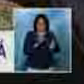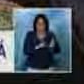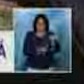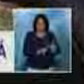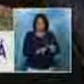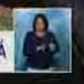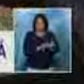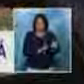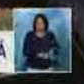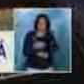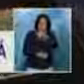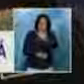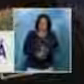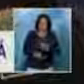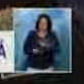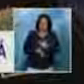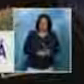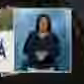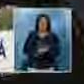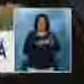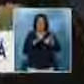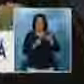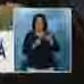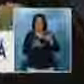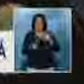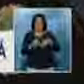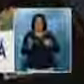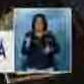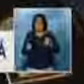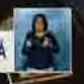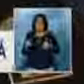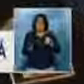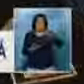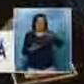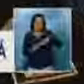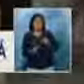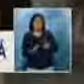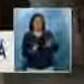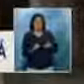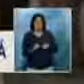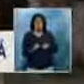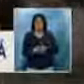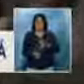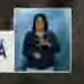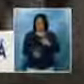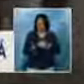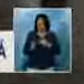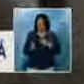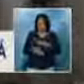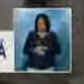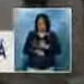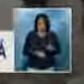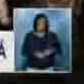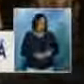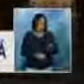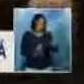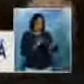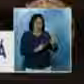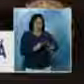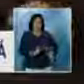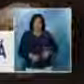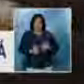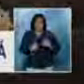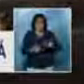otro se encuentra herido y al tercero que estaba en el interior del vehículo ha sido detenido. Lo ocurrido conmocionó a los residentes del spa y